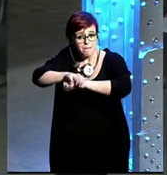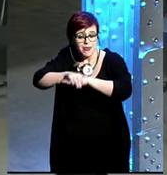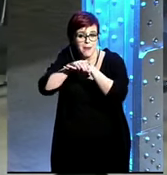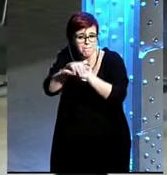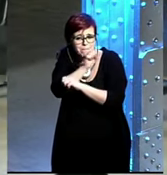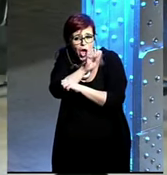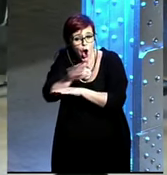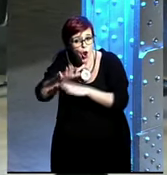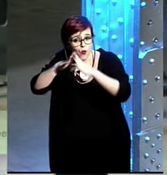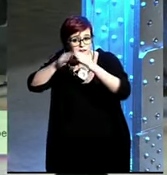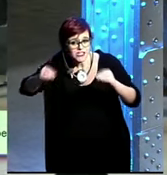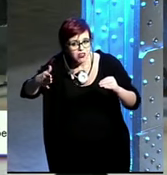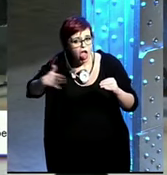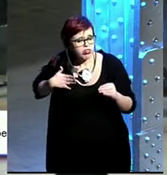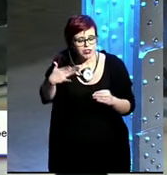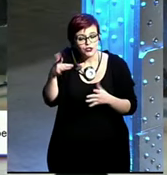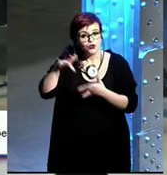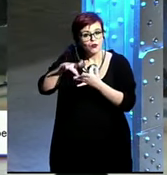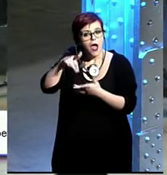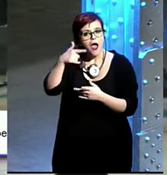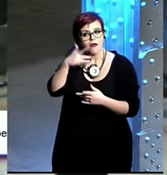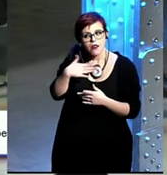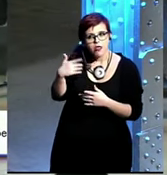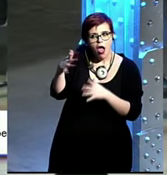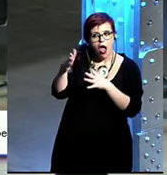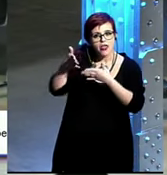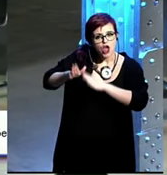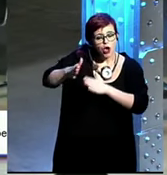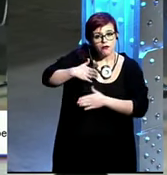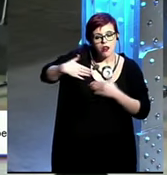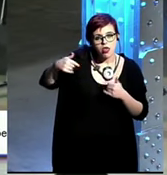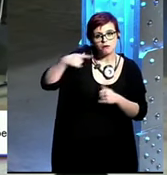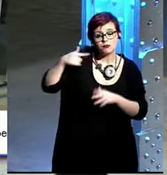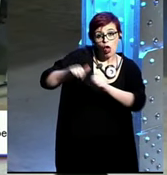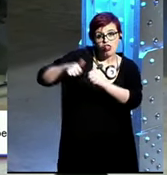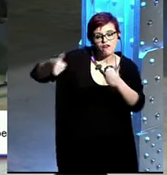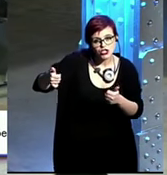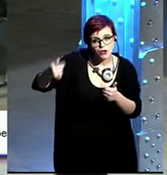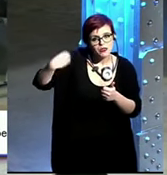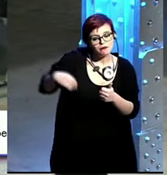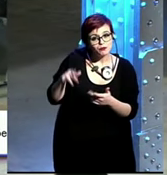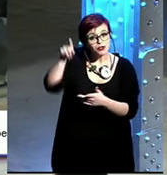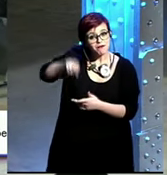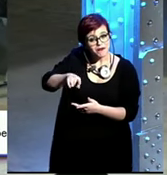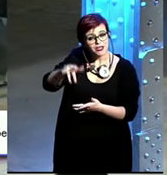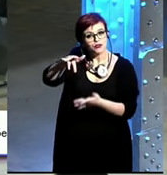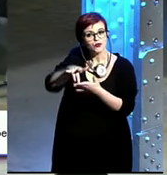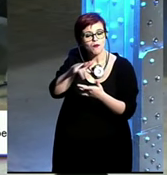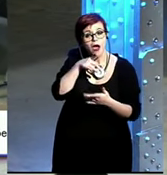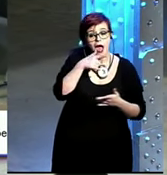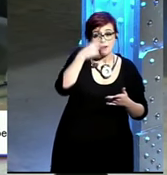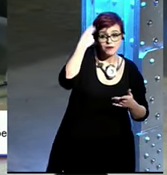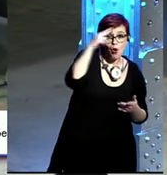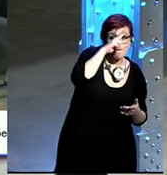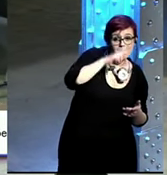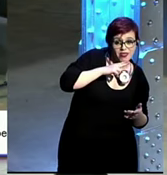de la universidad. Hemos hablado durante mucho tiempo de que quería tener hijos después de su divorcio, así que concibimos una hija. y luego tenemos a la